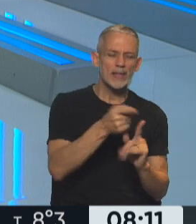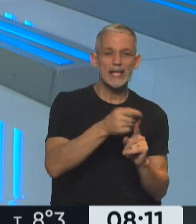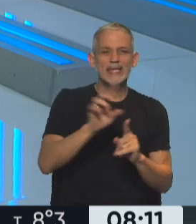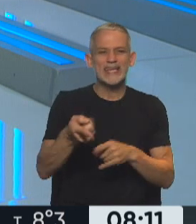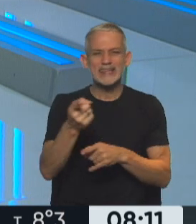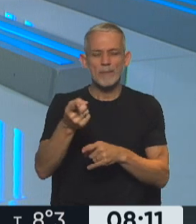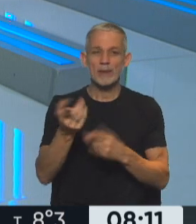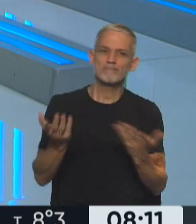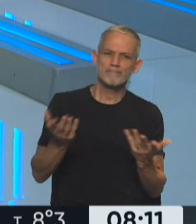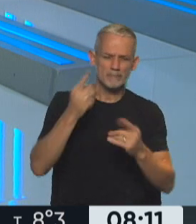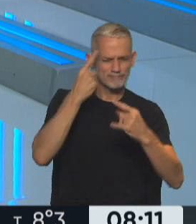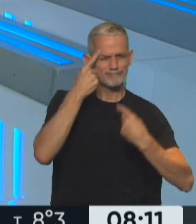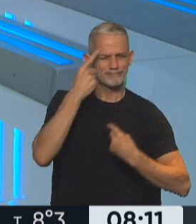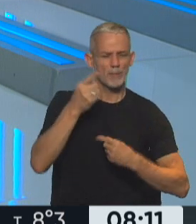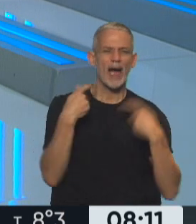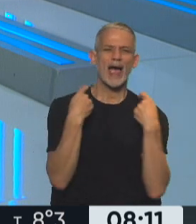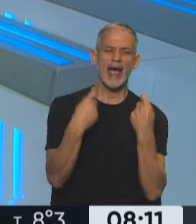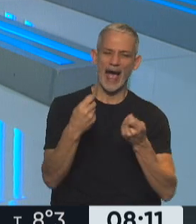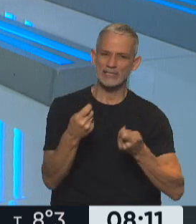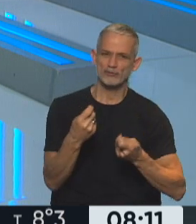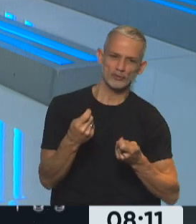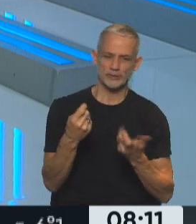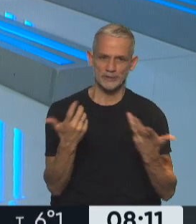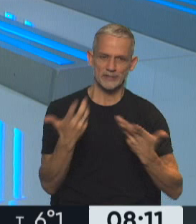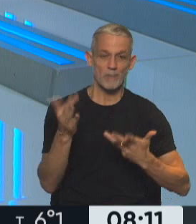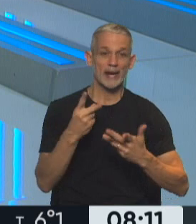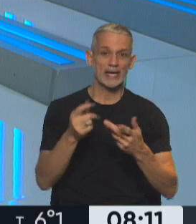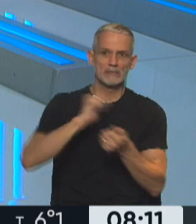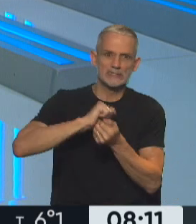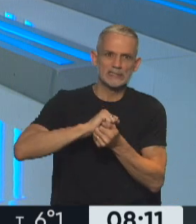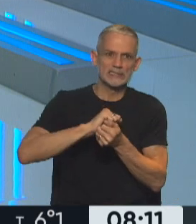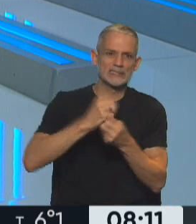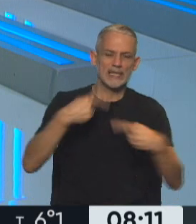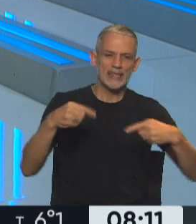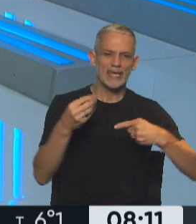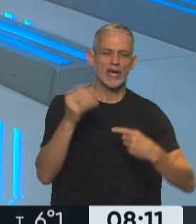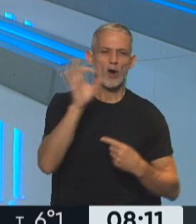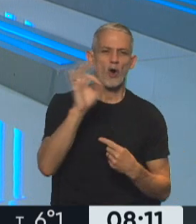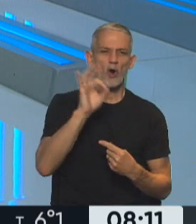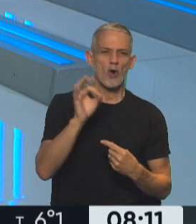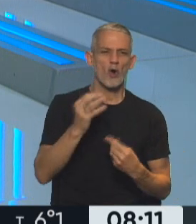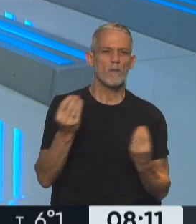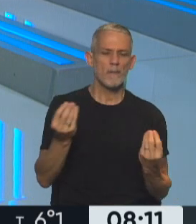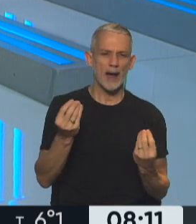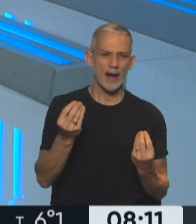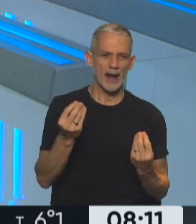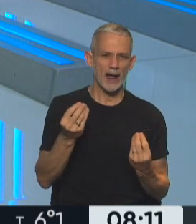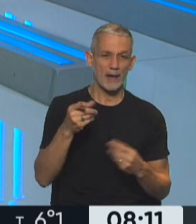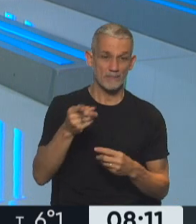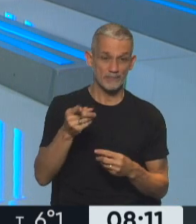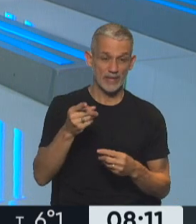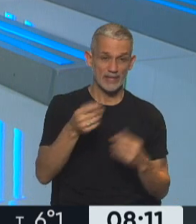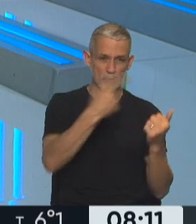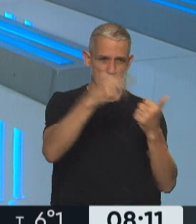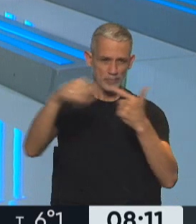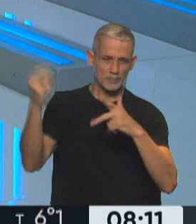de tener en cuenta gastos para la publicación, justamente, o para la realización de